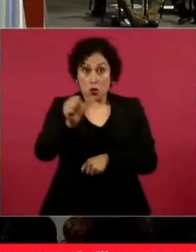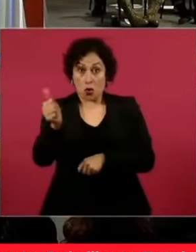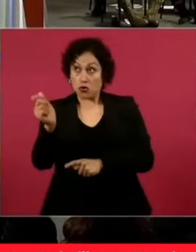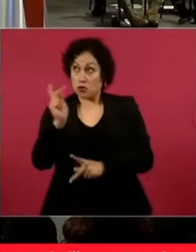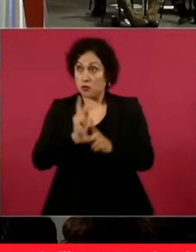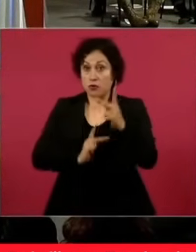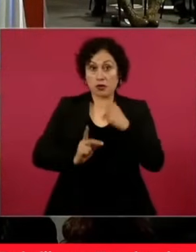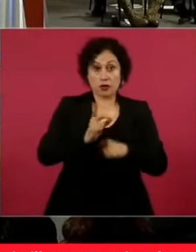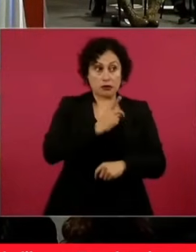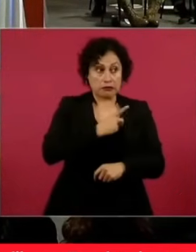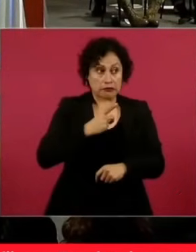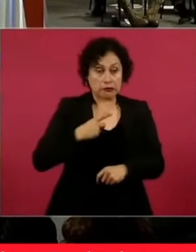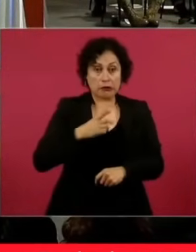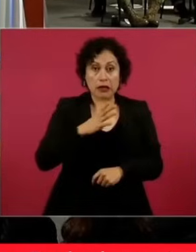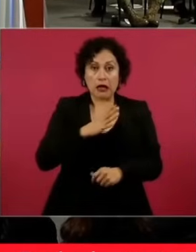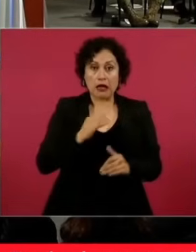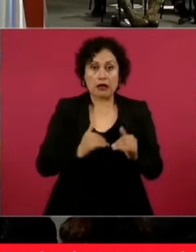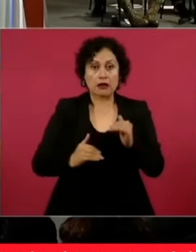Adelante.